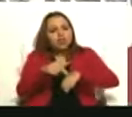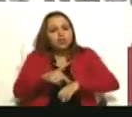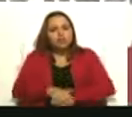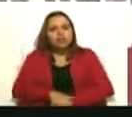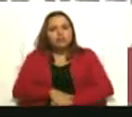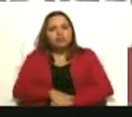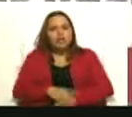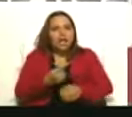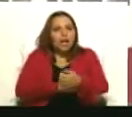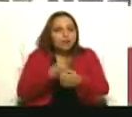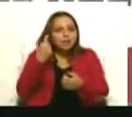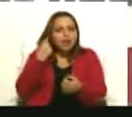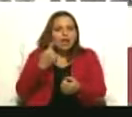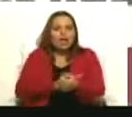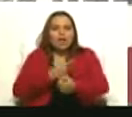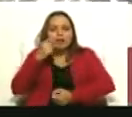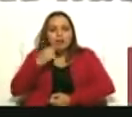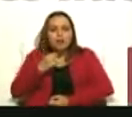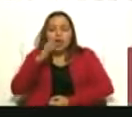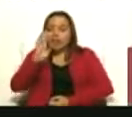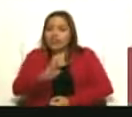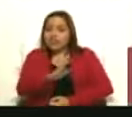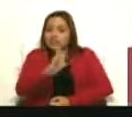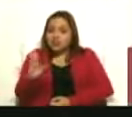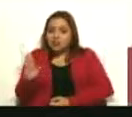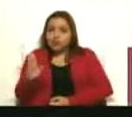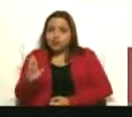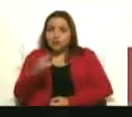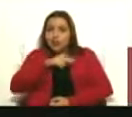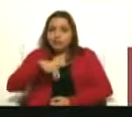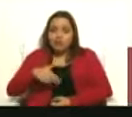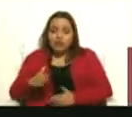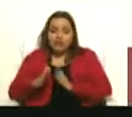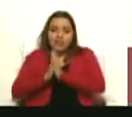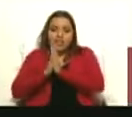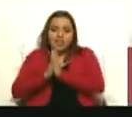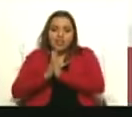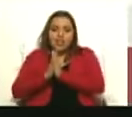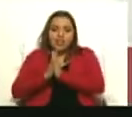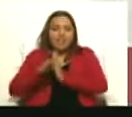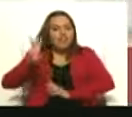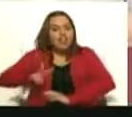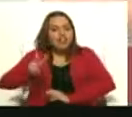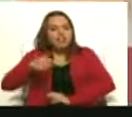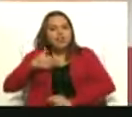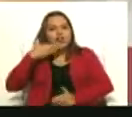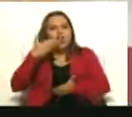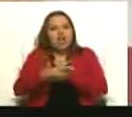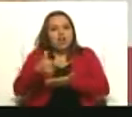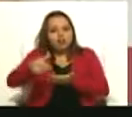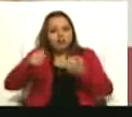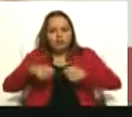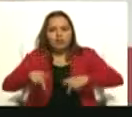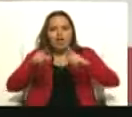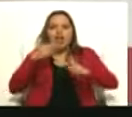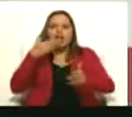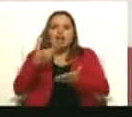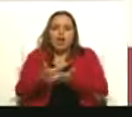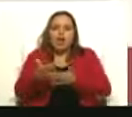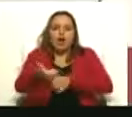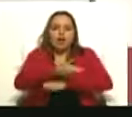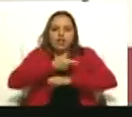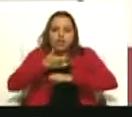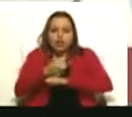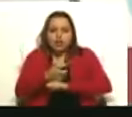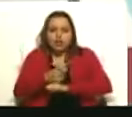queridos hermanos y hermanas, con la bendición de nuestra Virgen del Valle, agradezco este espacio, agradezco al gobernador,